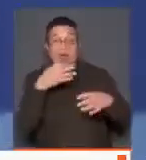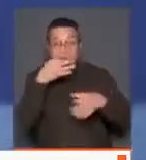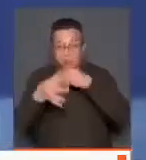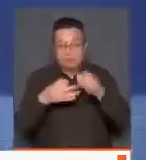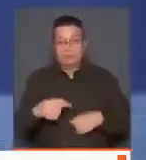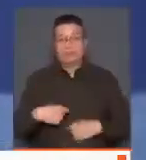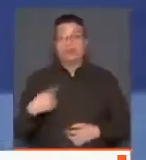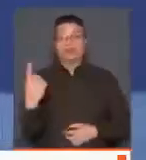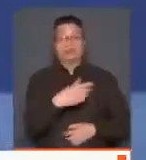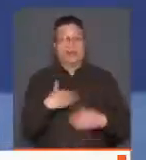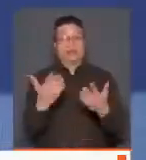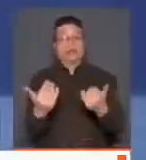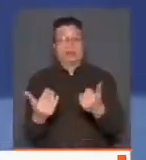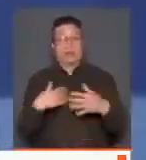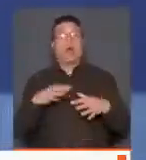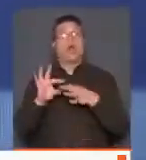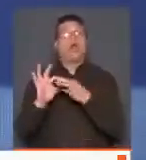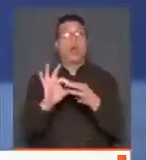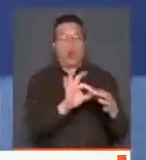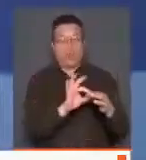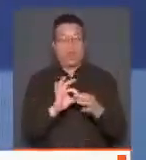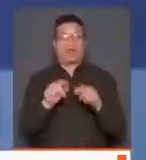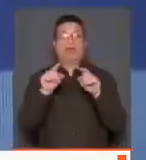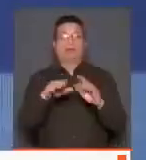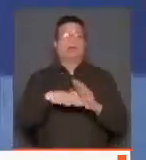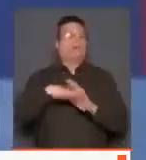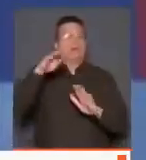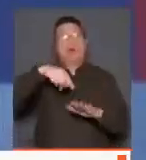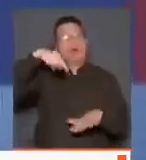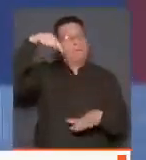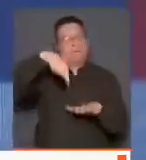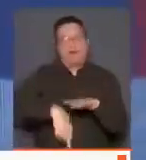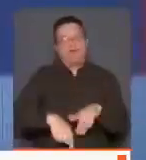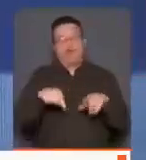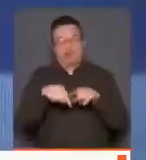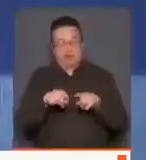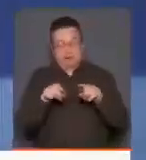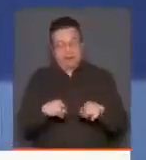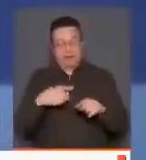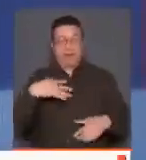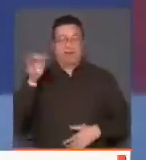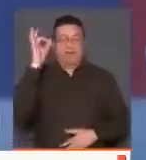Necesitamos tener unidad y ese es el sentido más profundo de este cónclave, de este encuentro.